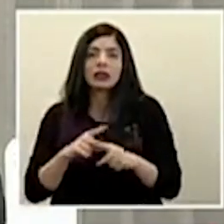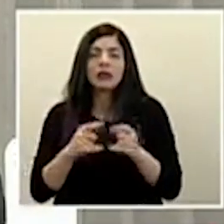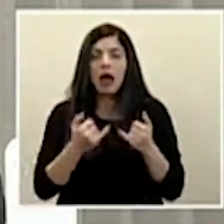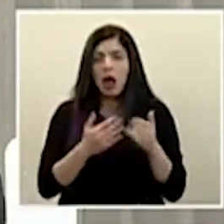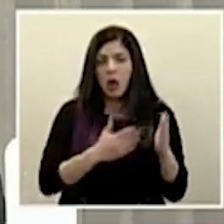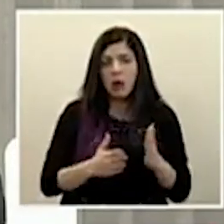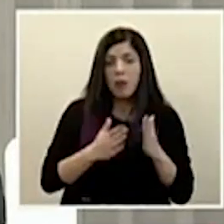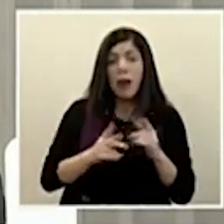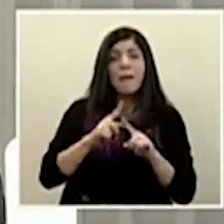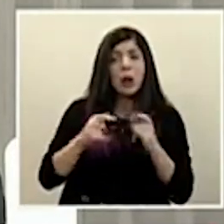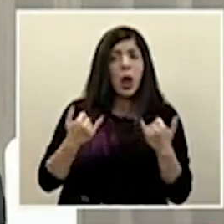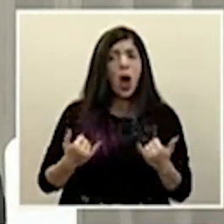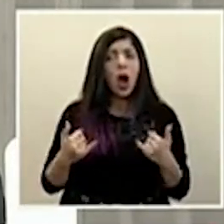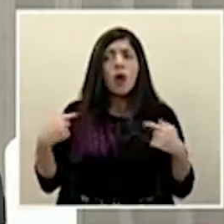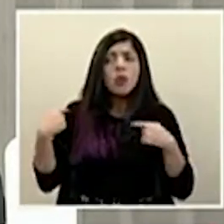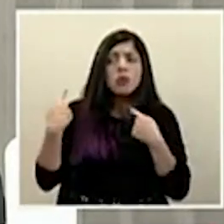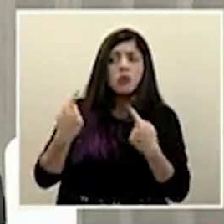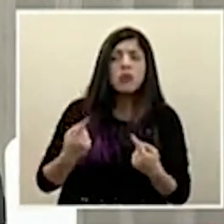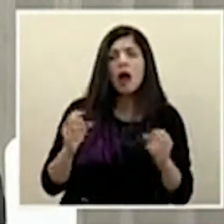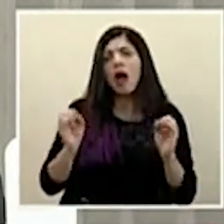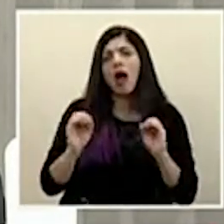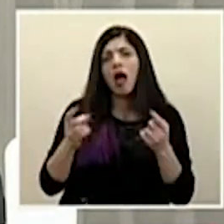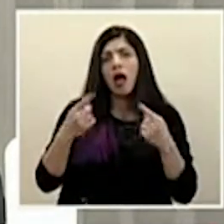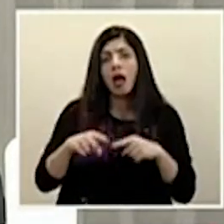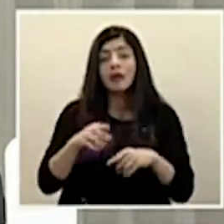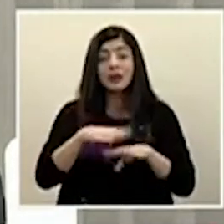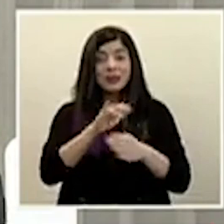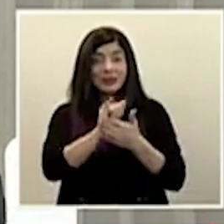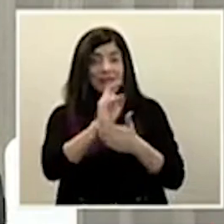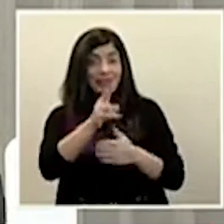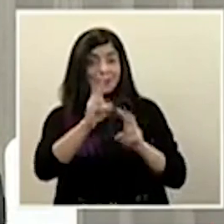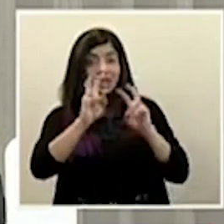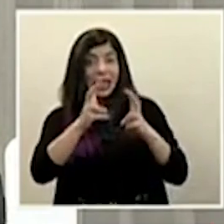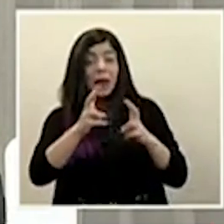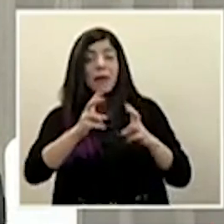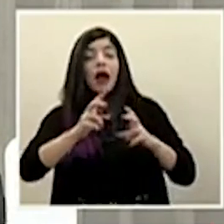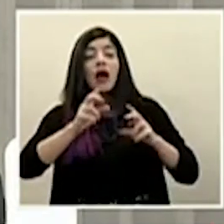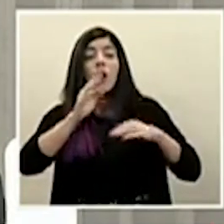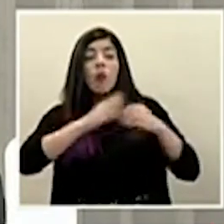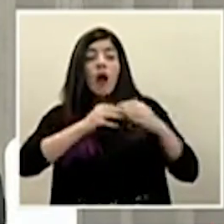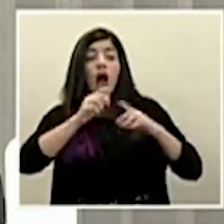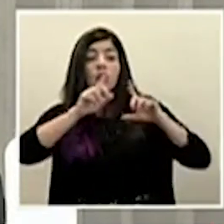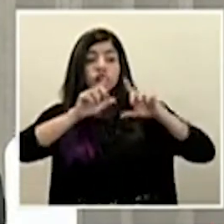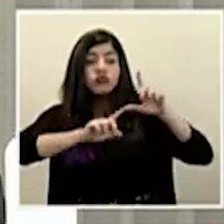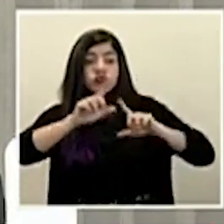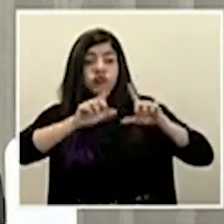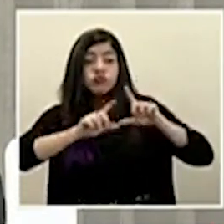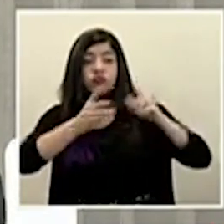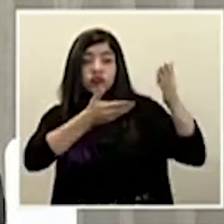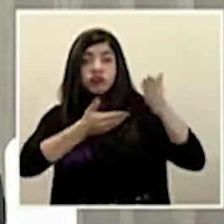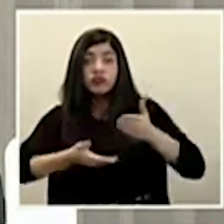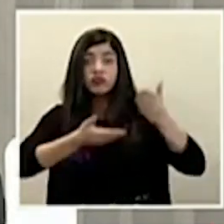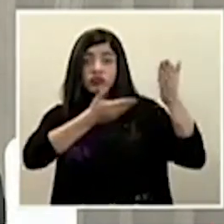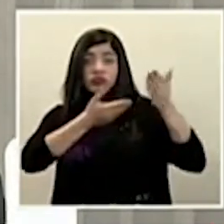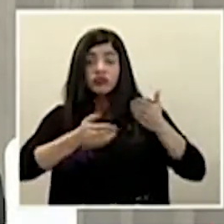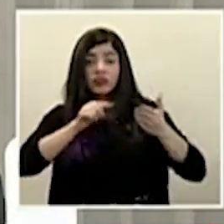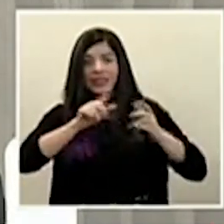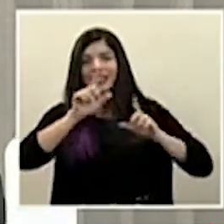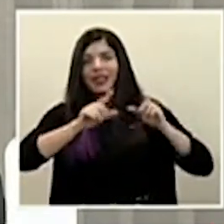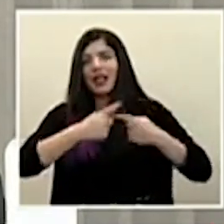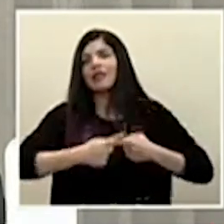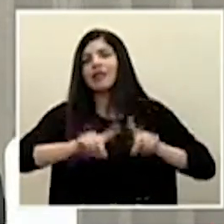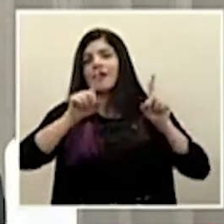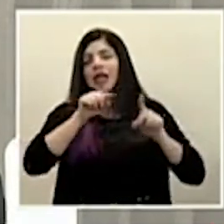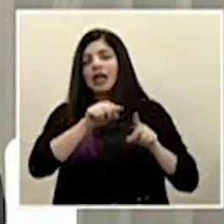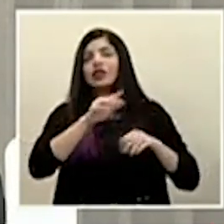insisto, no hemos tenido ningún caso. Y en ese sentido también, las pruebas que podamos traer más ya pronto, que van a ser pruebas diferentes